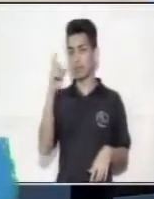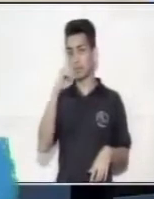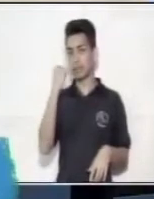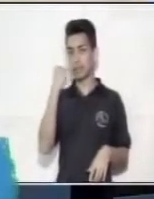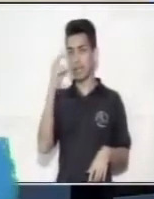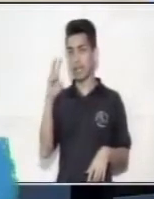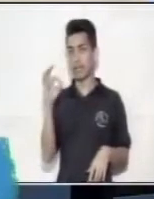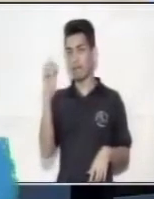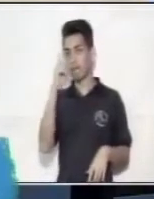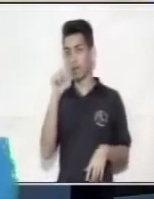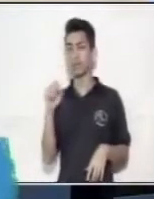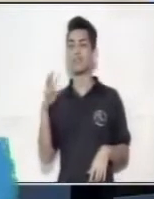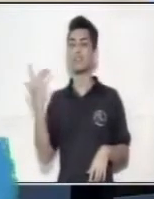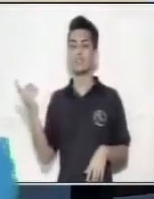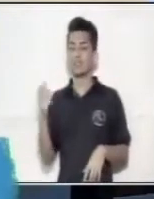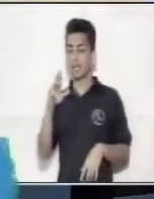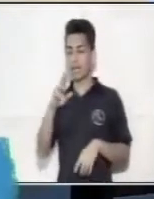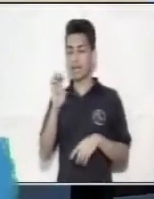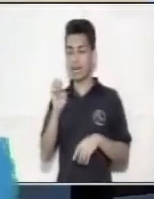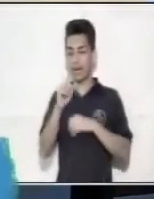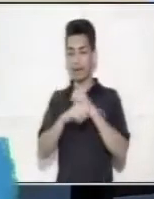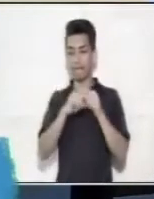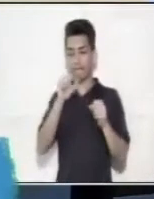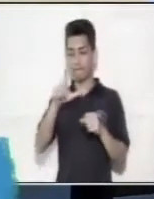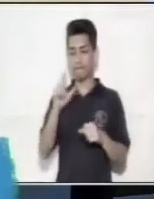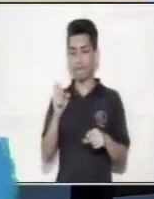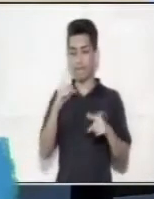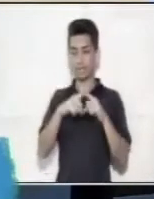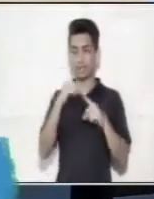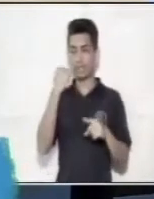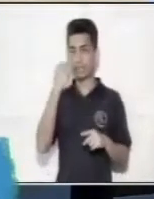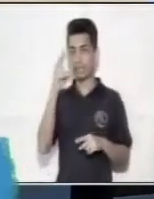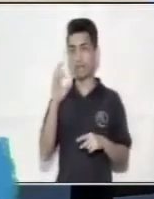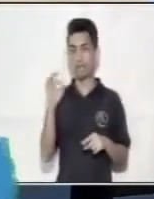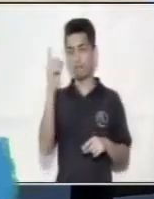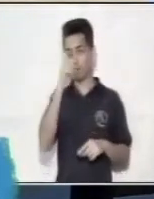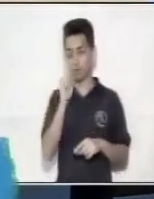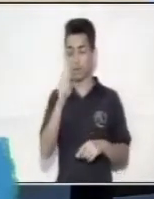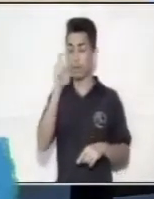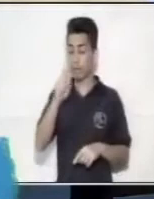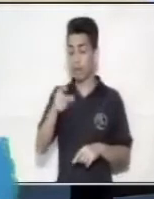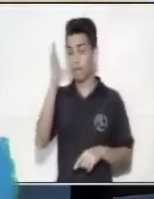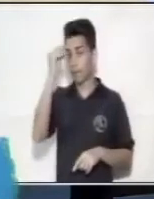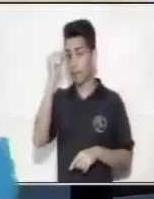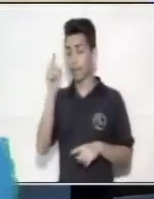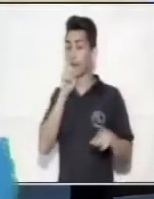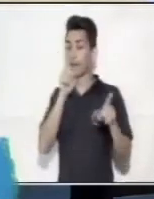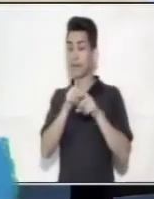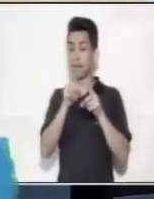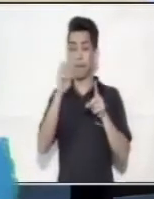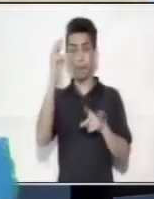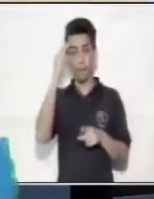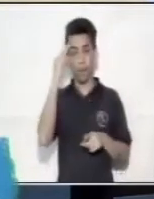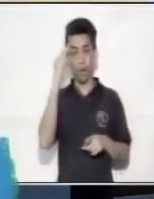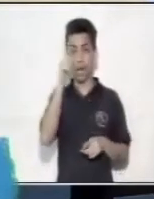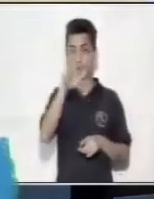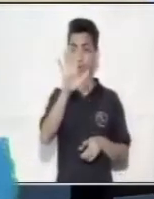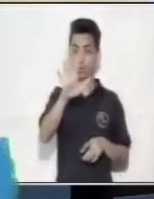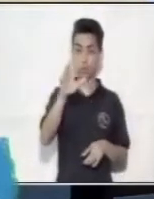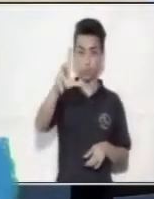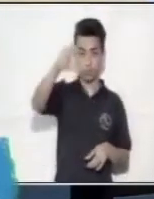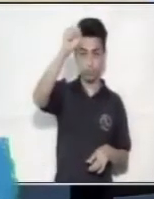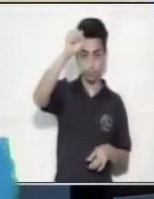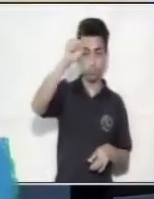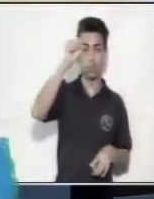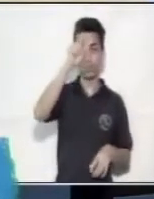los pronombres reflexivos. Debes aprendértelo también de memoria. O sea, es un reto. Es el reto que